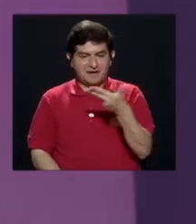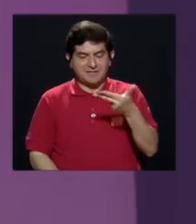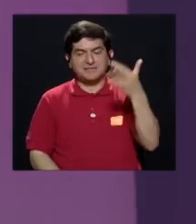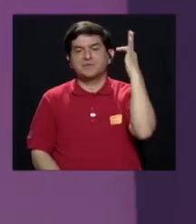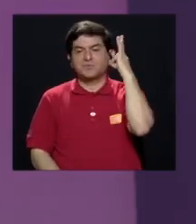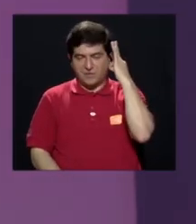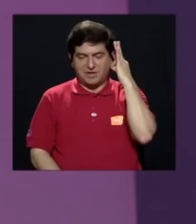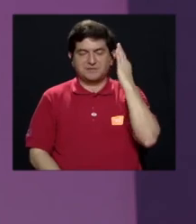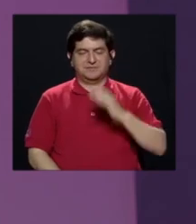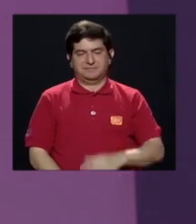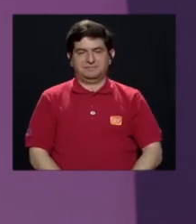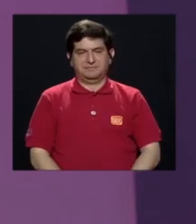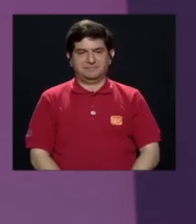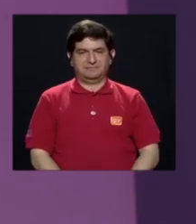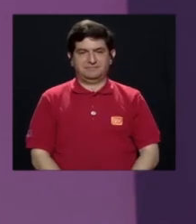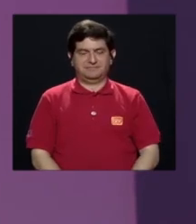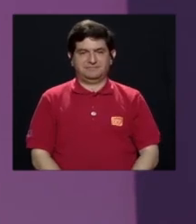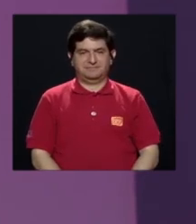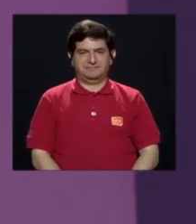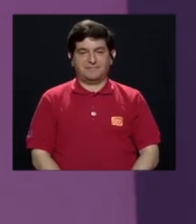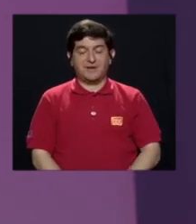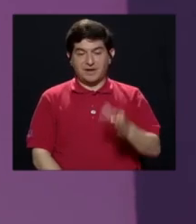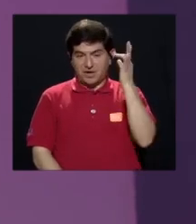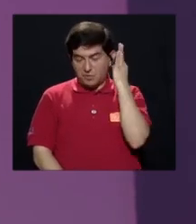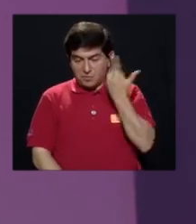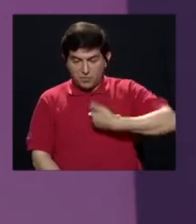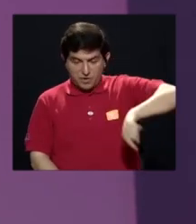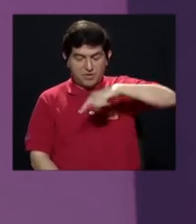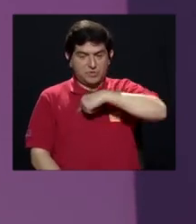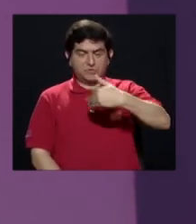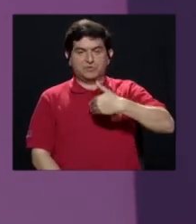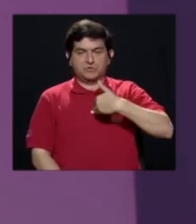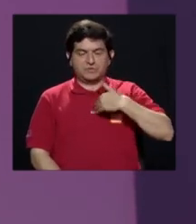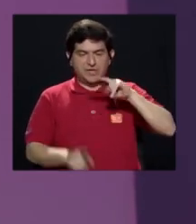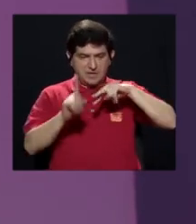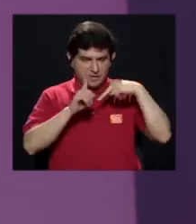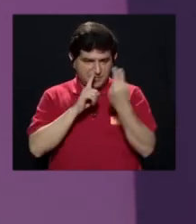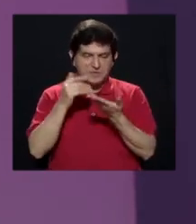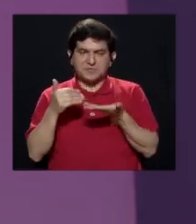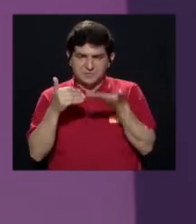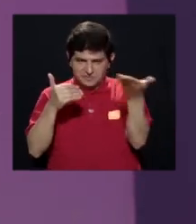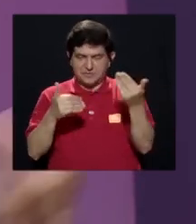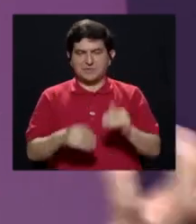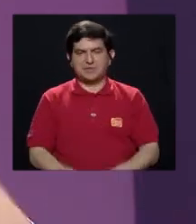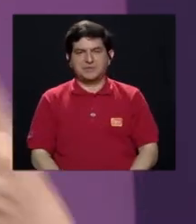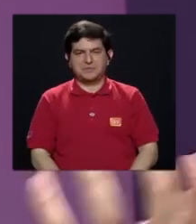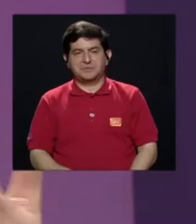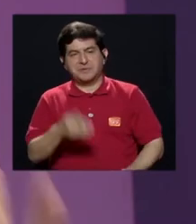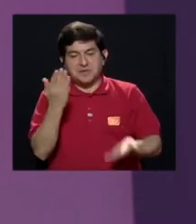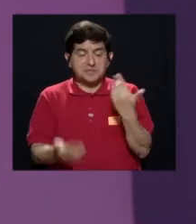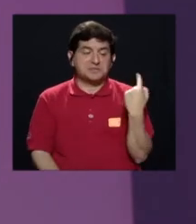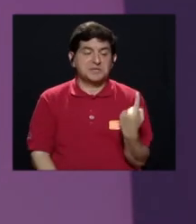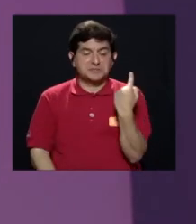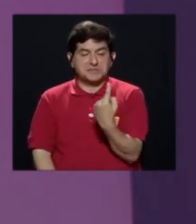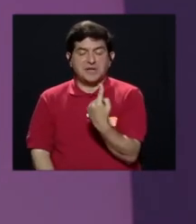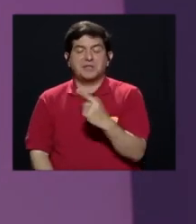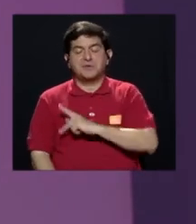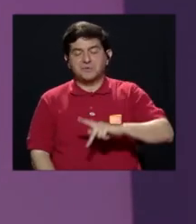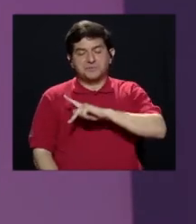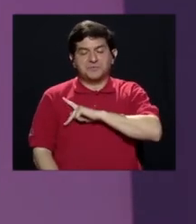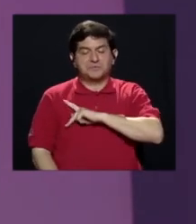mujeres, ¿verdad? Claro. Y como mujeres tenemos una perspectiva de las cosas, así, aunque cada una